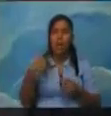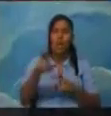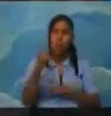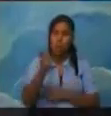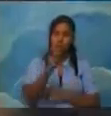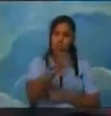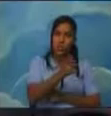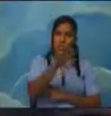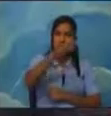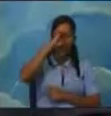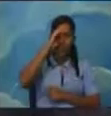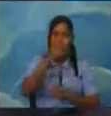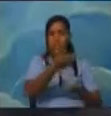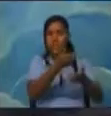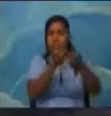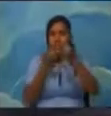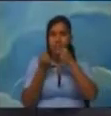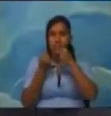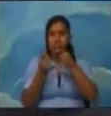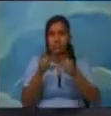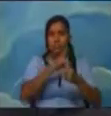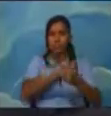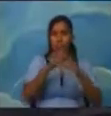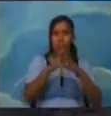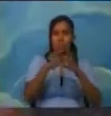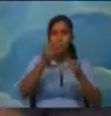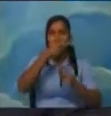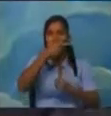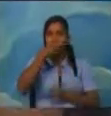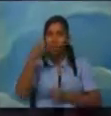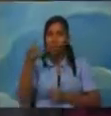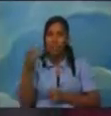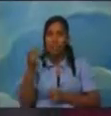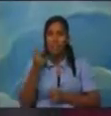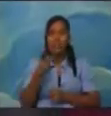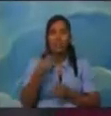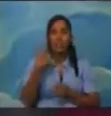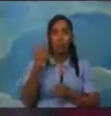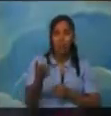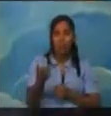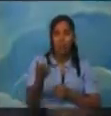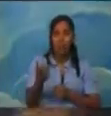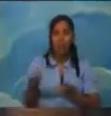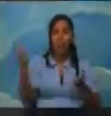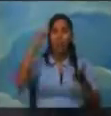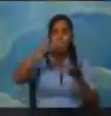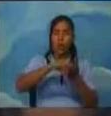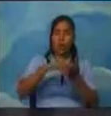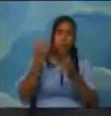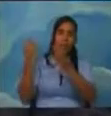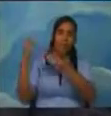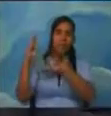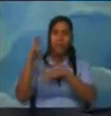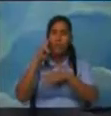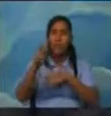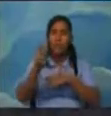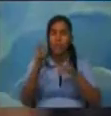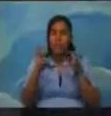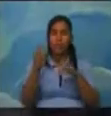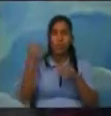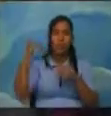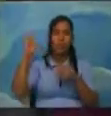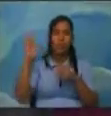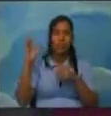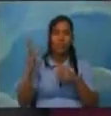ha sacado de la drogadicción y sin embargo, cuando vuelven atrás, miran de nuevo atrás,